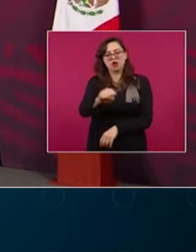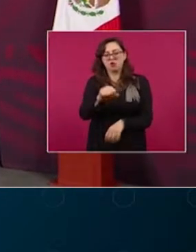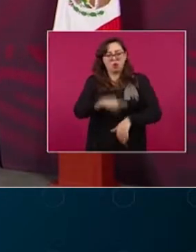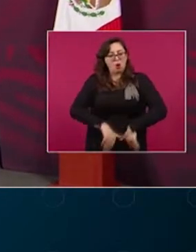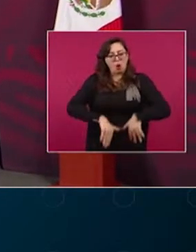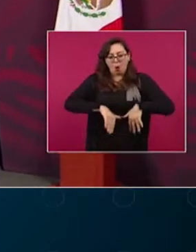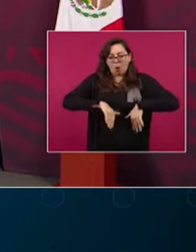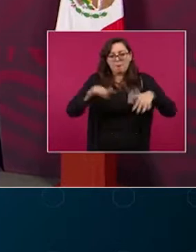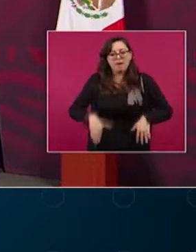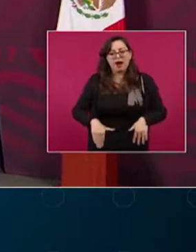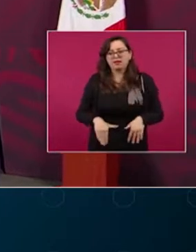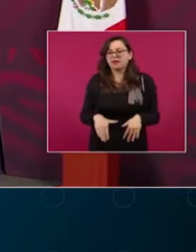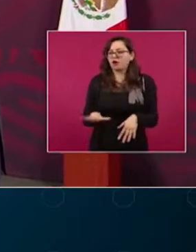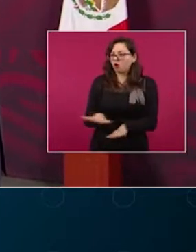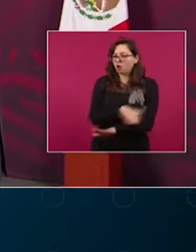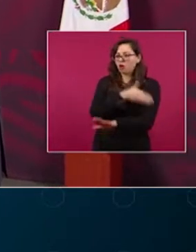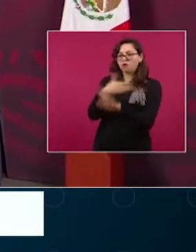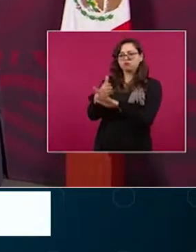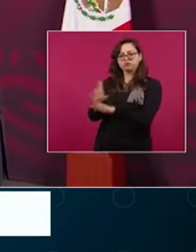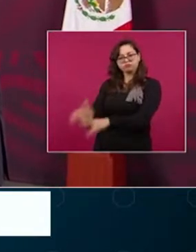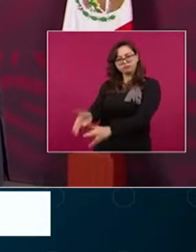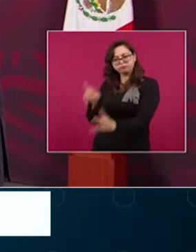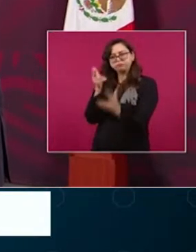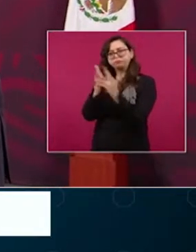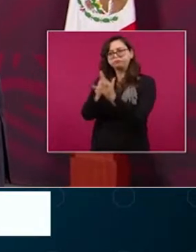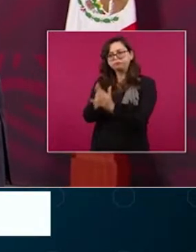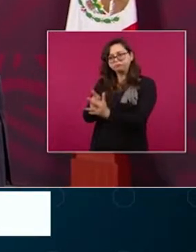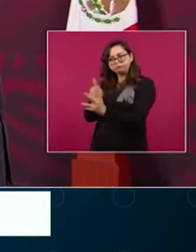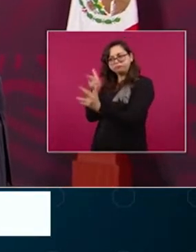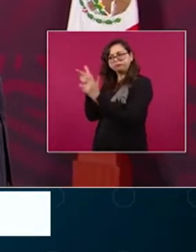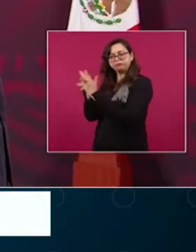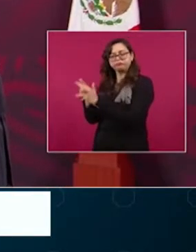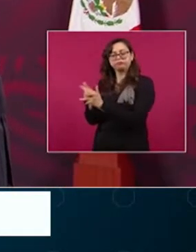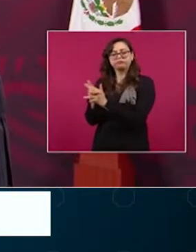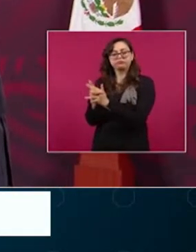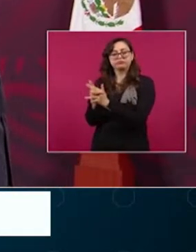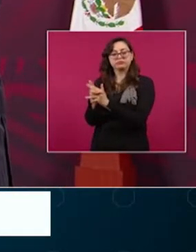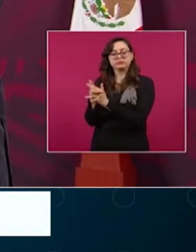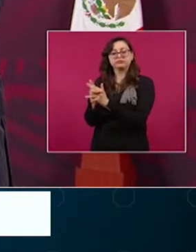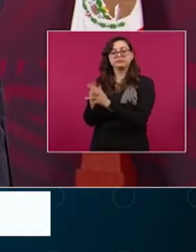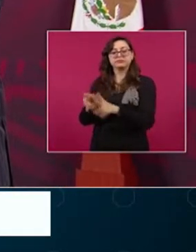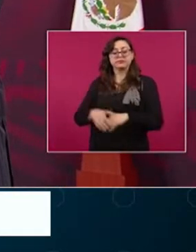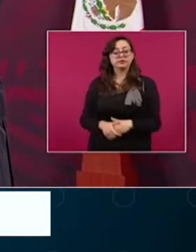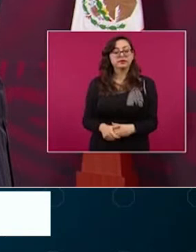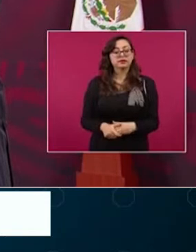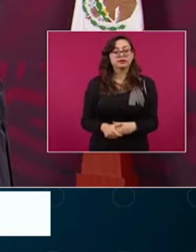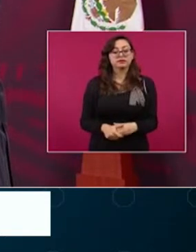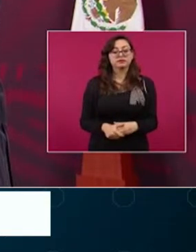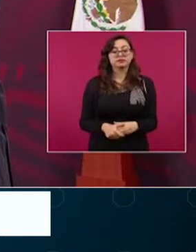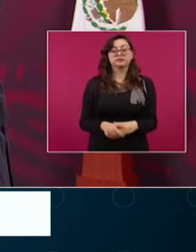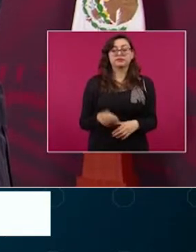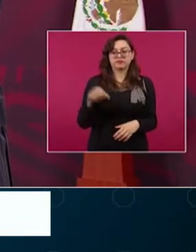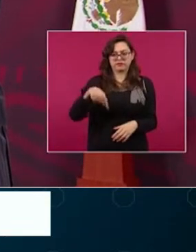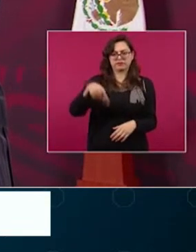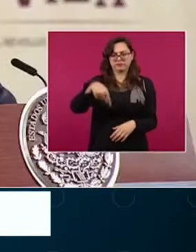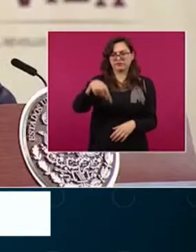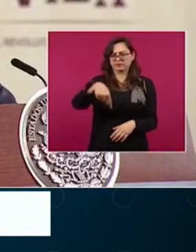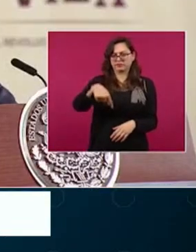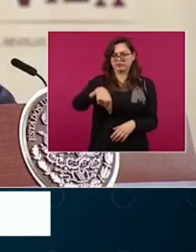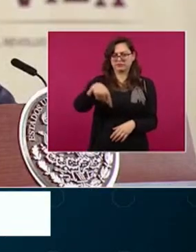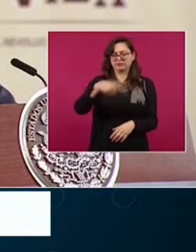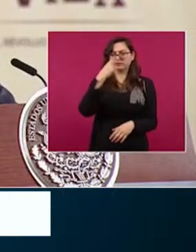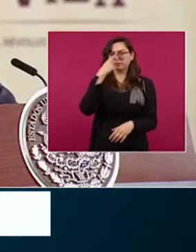Luna ayudará a que nunca se repitan hechos de corrupción y mal gobierno. Además, refirió que espera que el exfuncionario dé